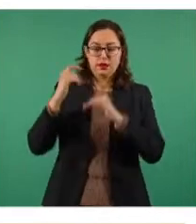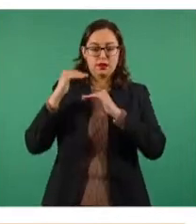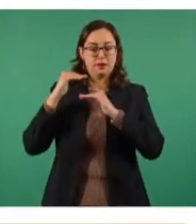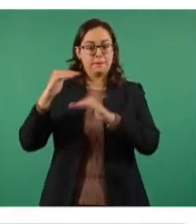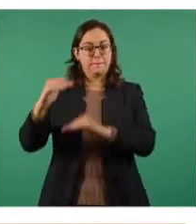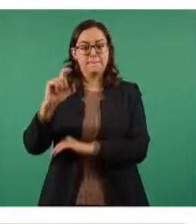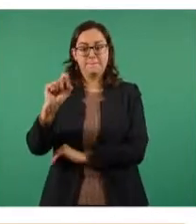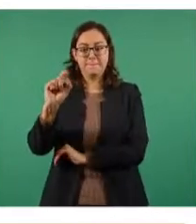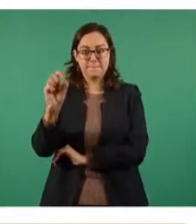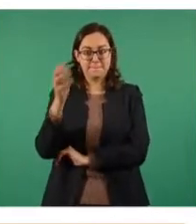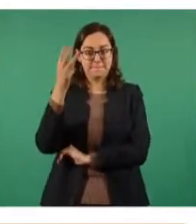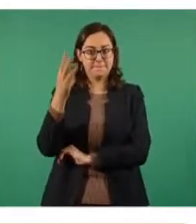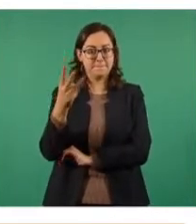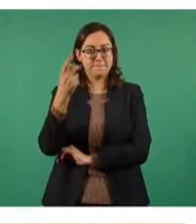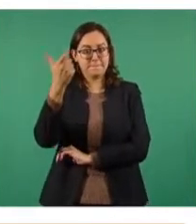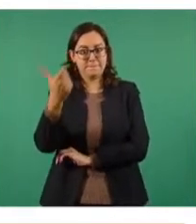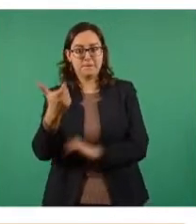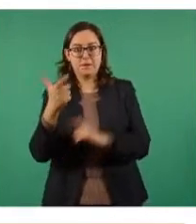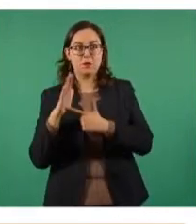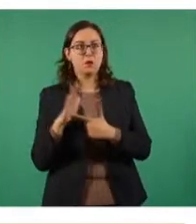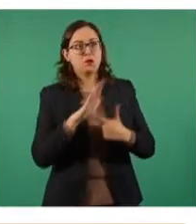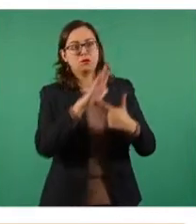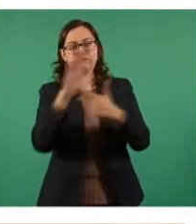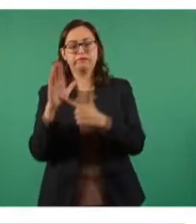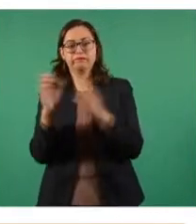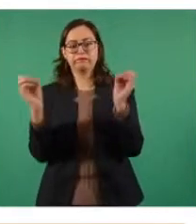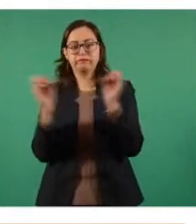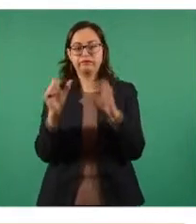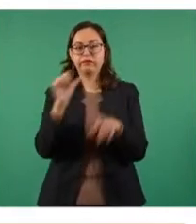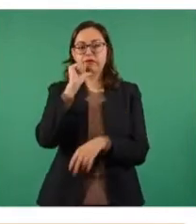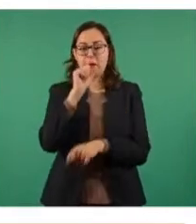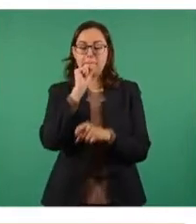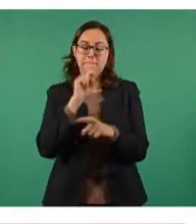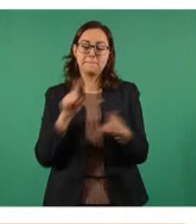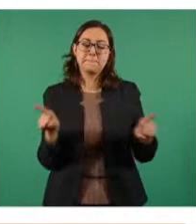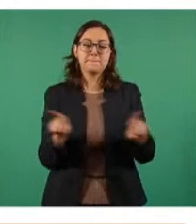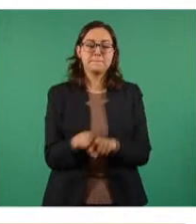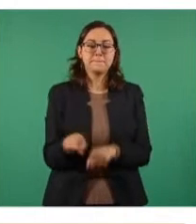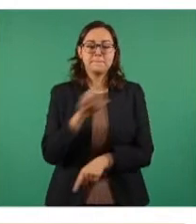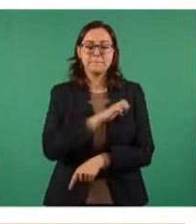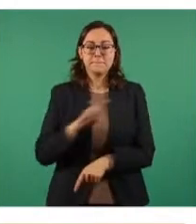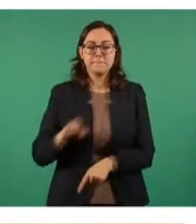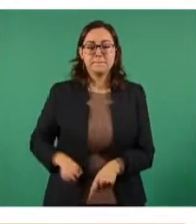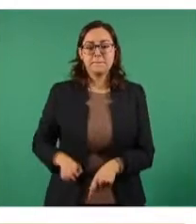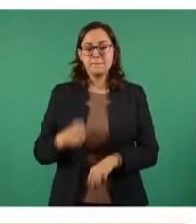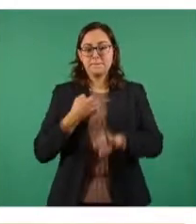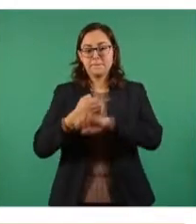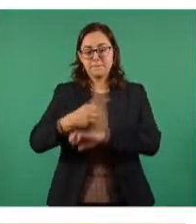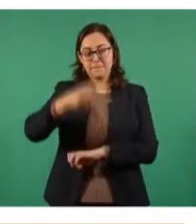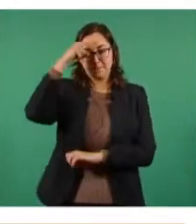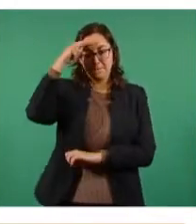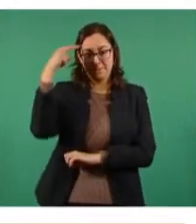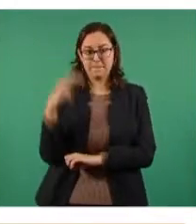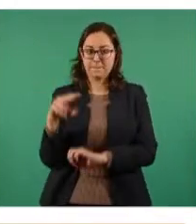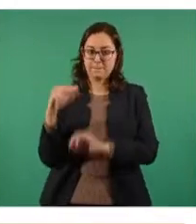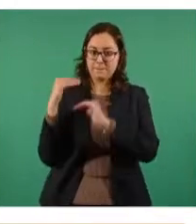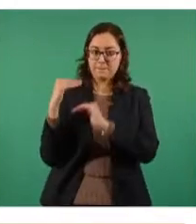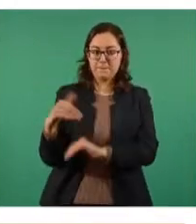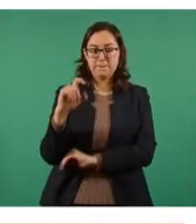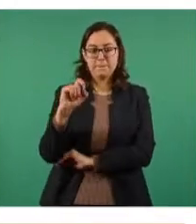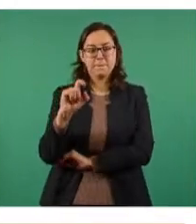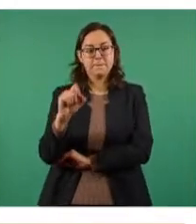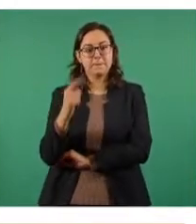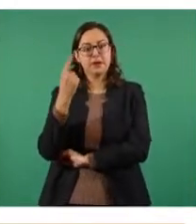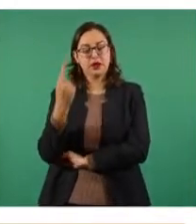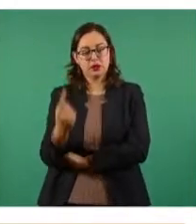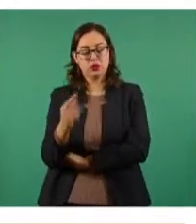y no lo estaban exhibiendo hoy en ecatepec de morelos estado de méxico que tiene un precio máximo de 21 99 y